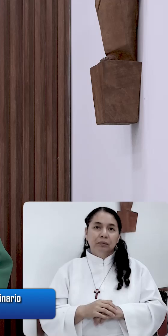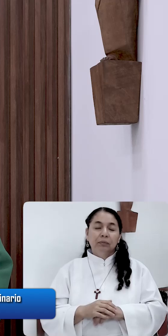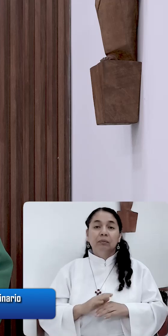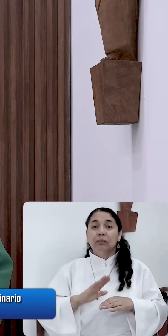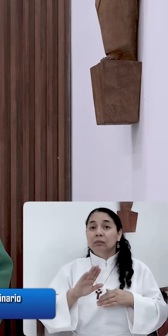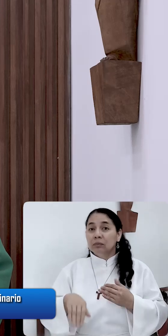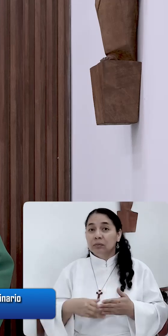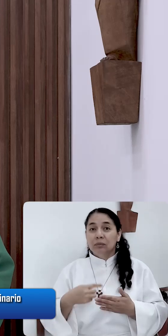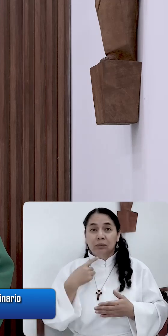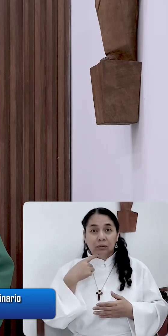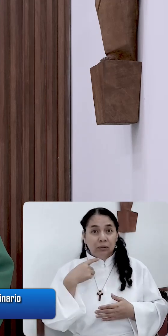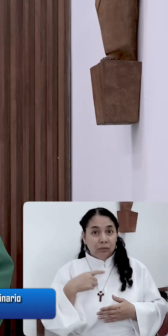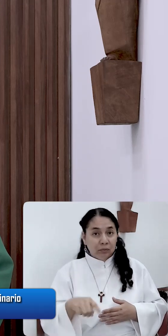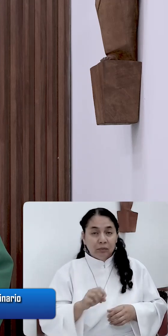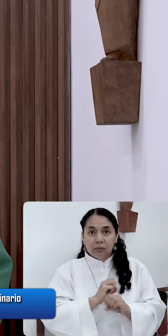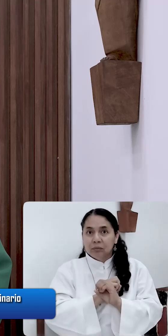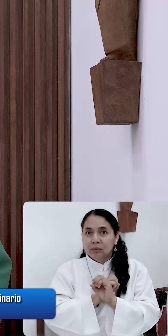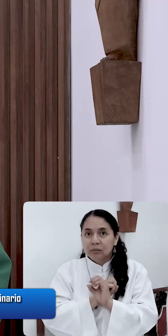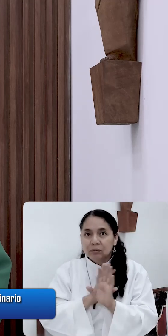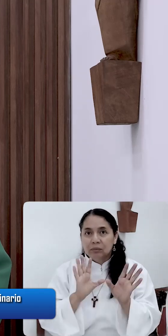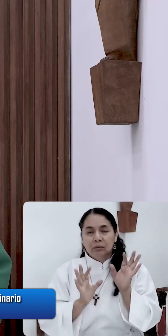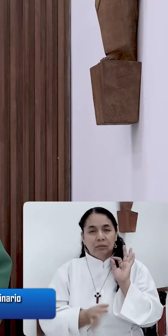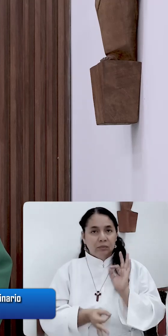Todo esto lo dijo con entera claridad.